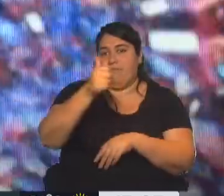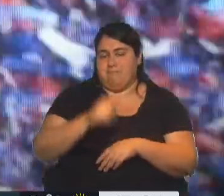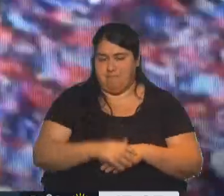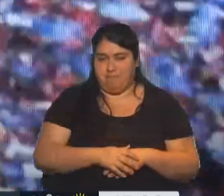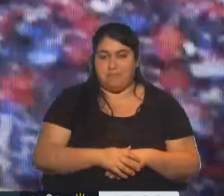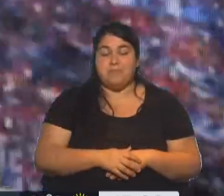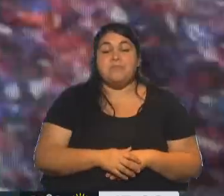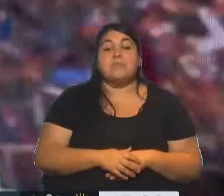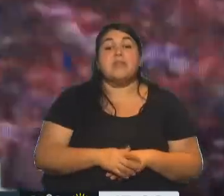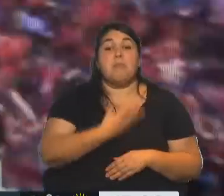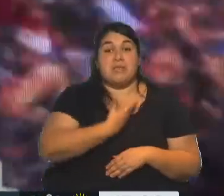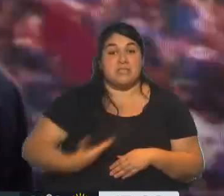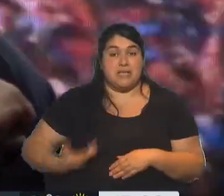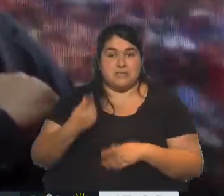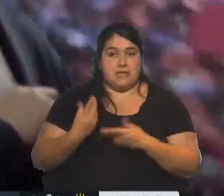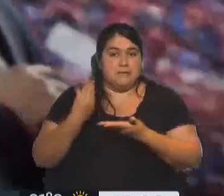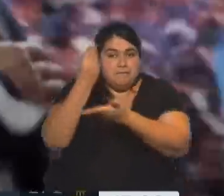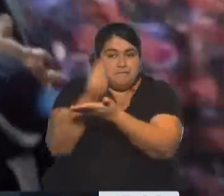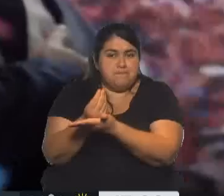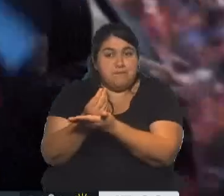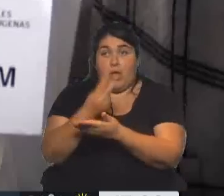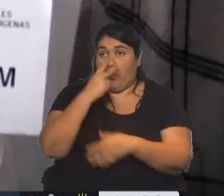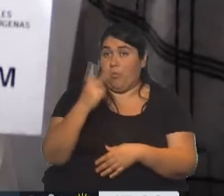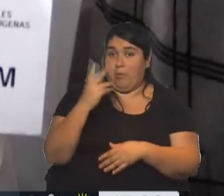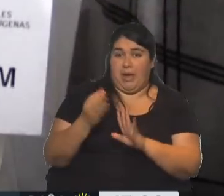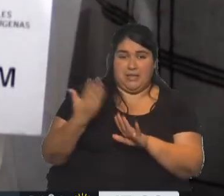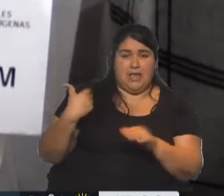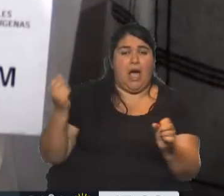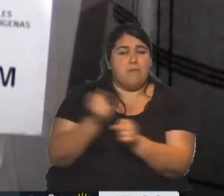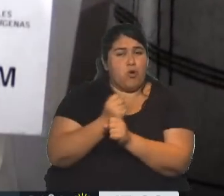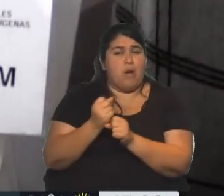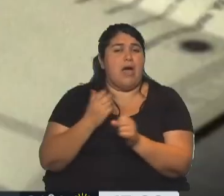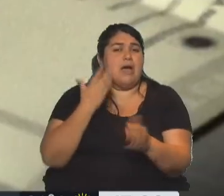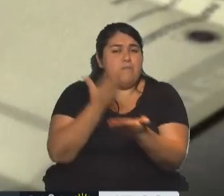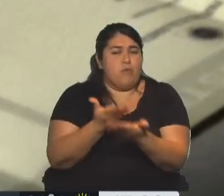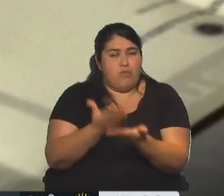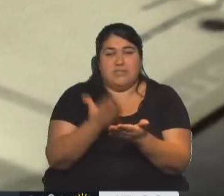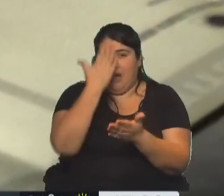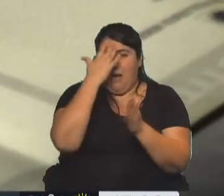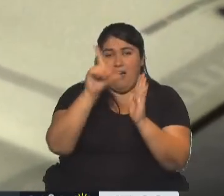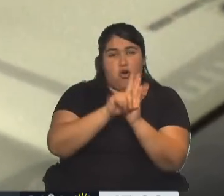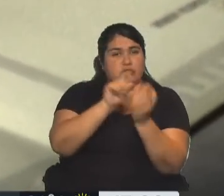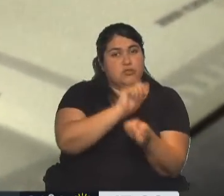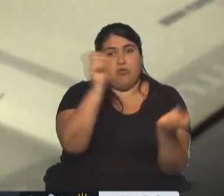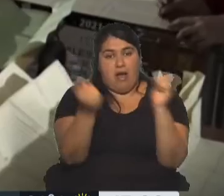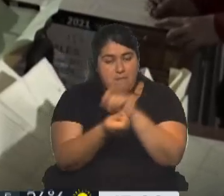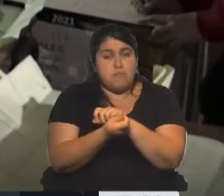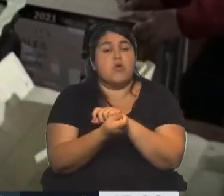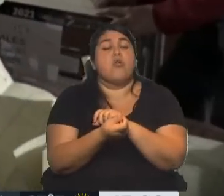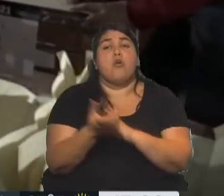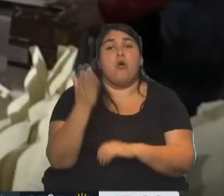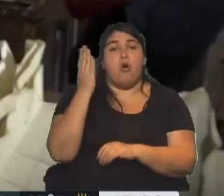Boric llegó a la presidencia luego del plebiscito que en 2020 aprobó un cambio constitucional, un proceso que fue respaldado en mayo